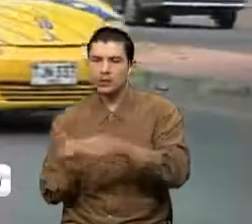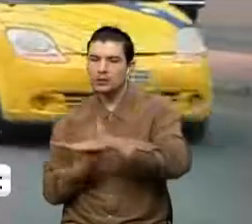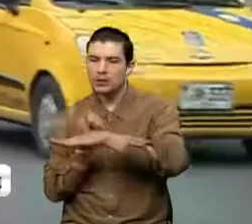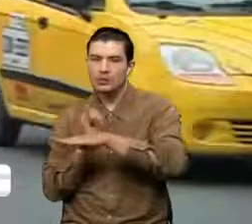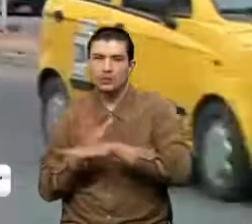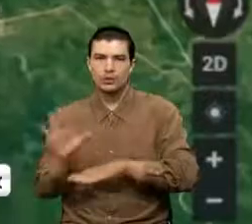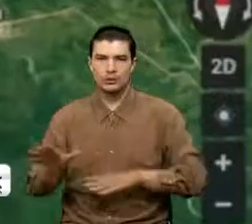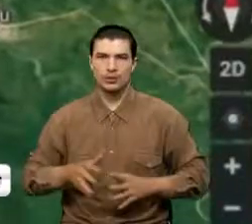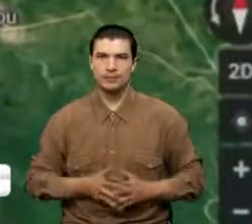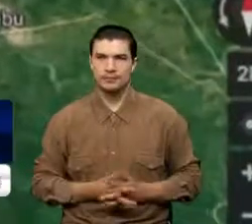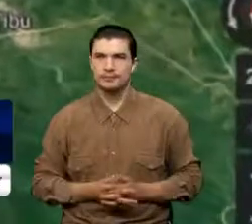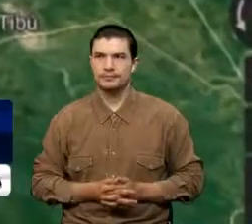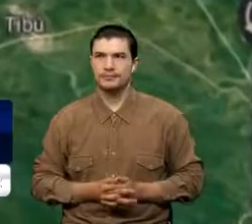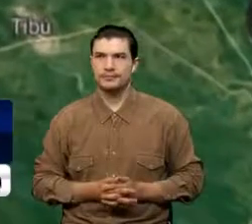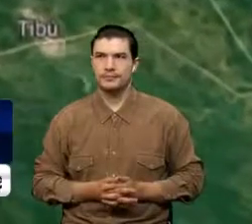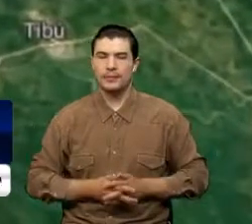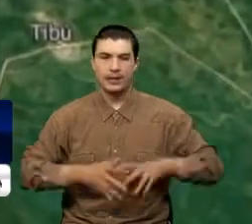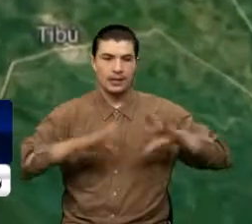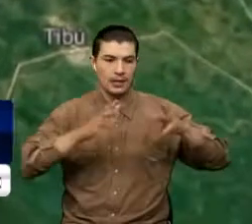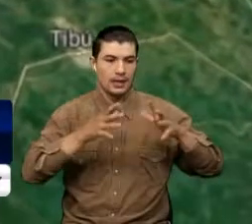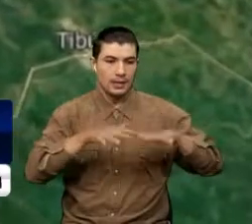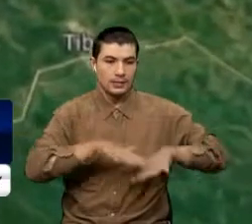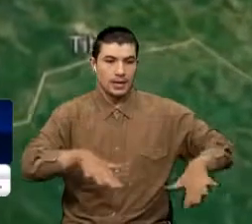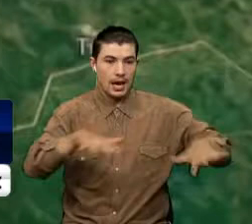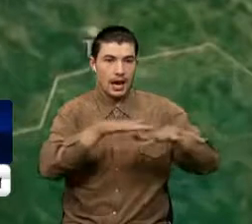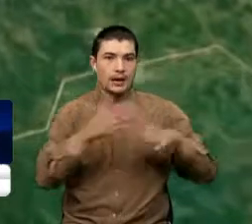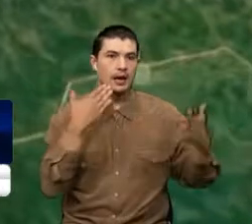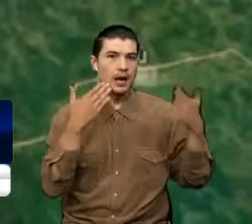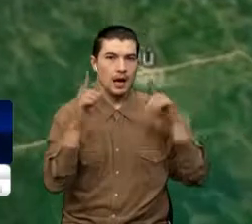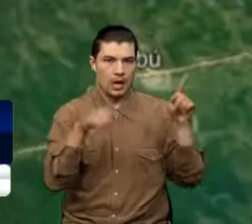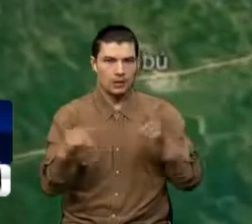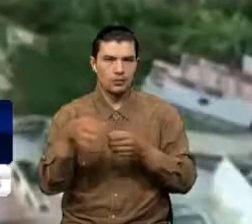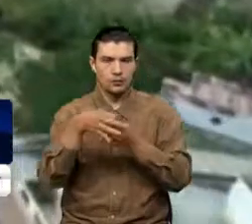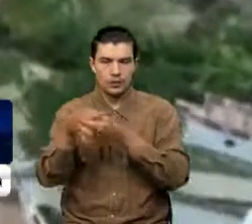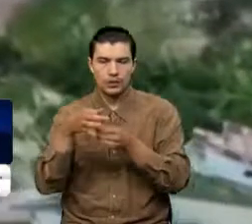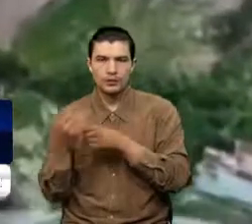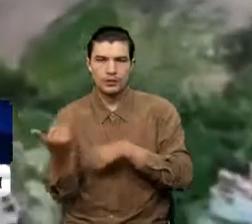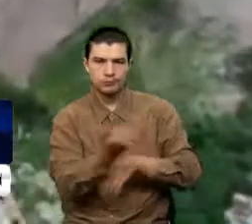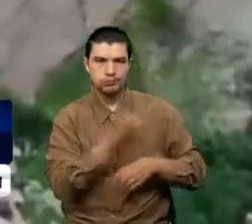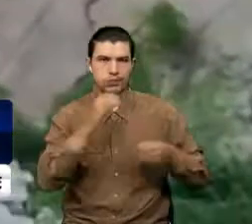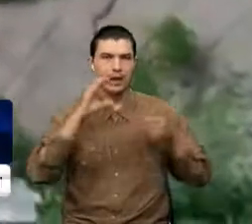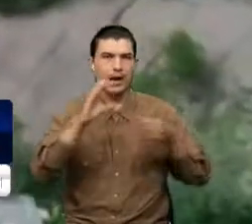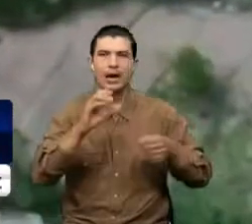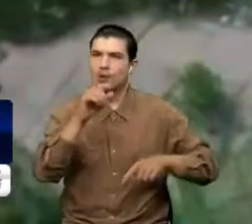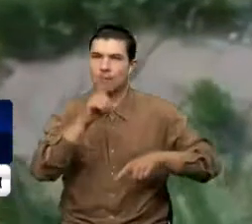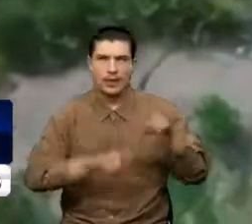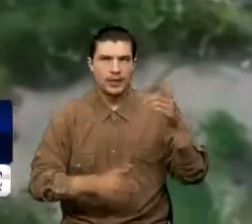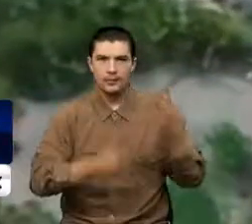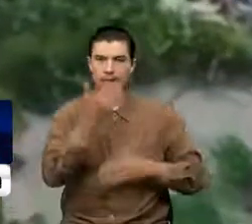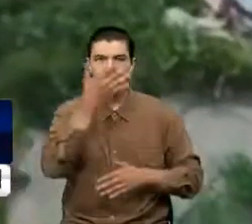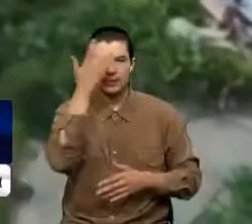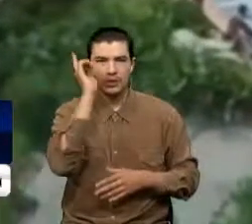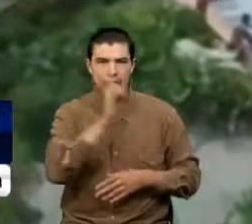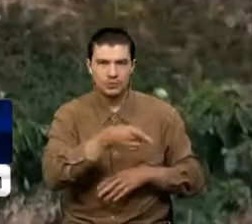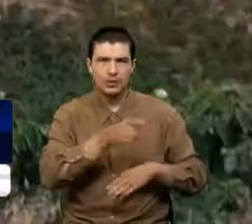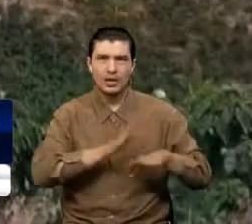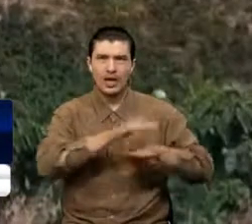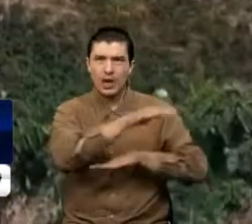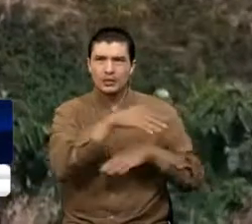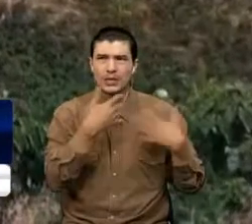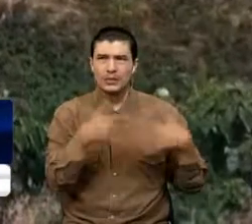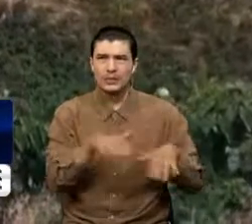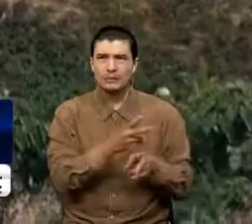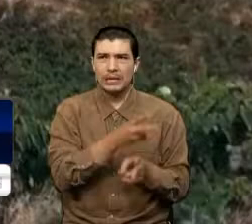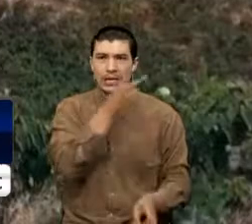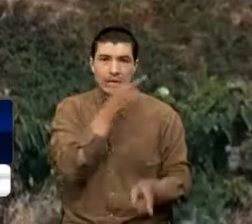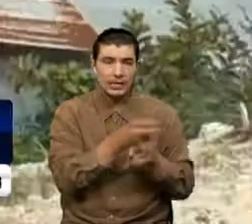educativos. Las clases en la zona rural de algunos municipios en el Catatumbo no se han podido reanudar, esto ante el riesgo que podrían